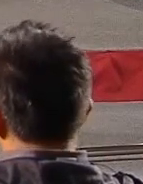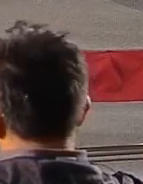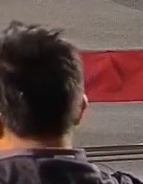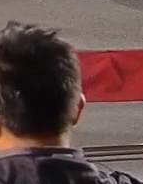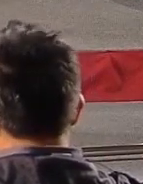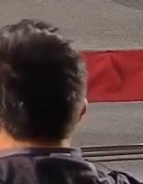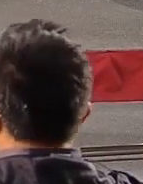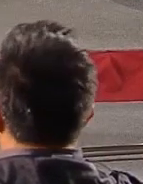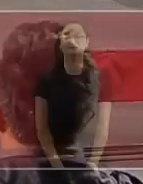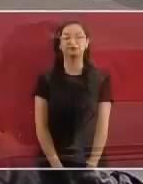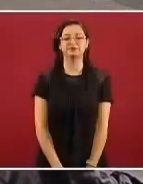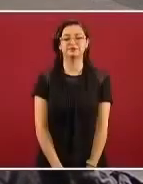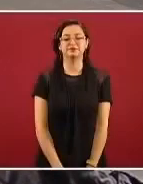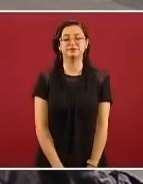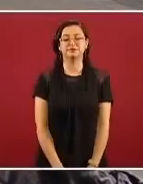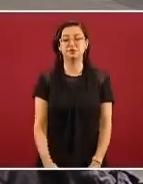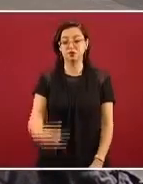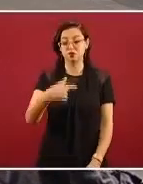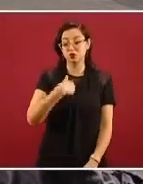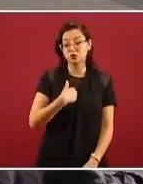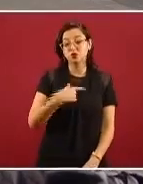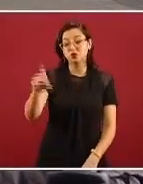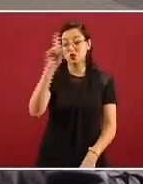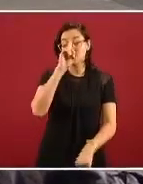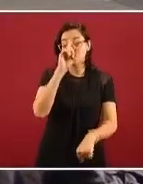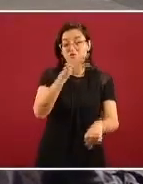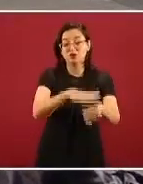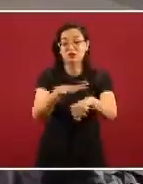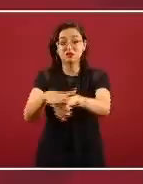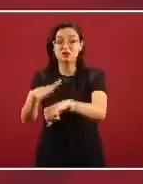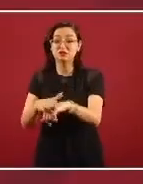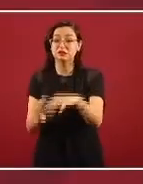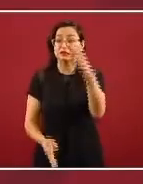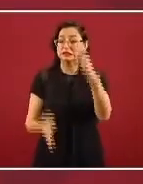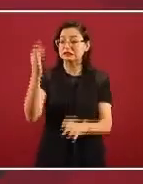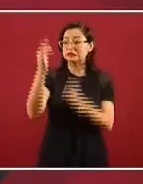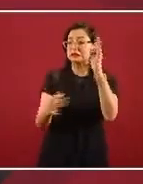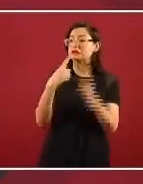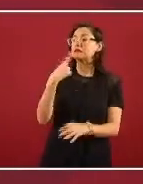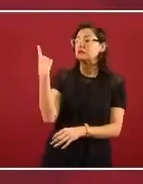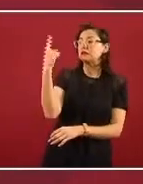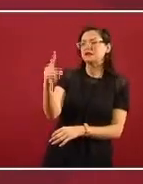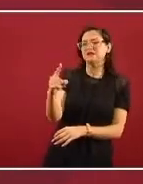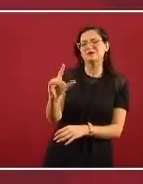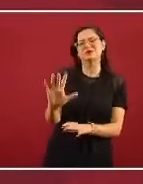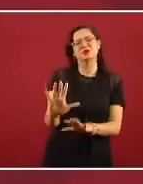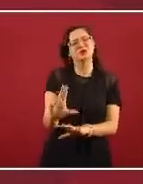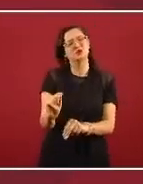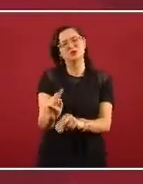hacerse por él humanismo